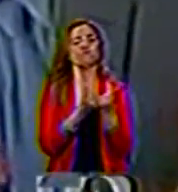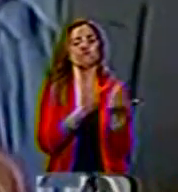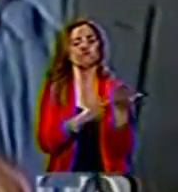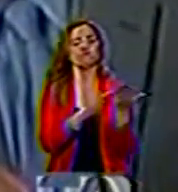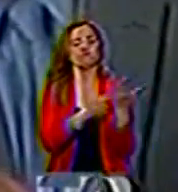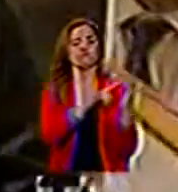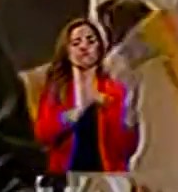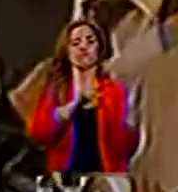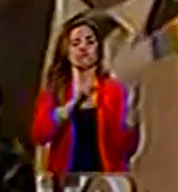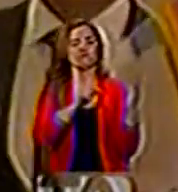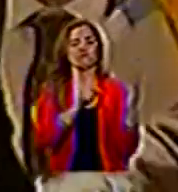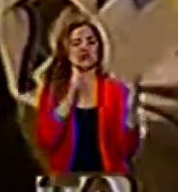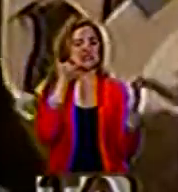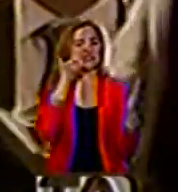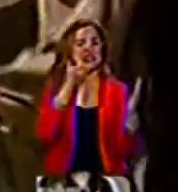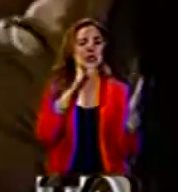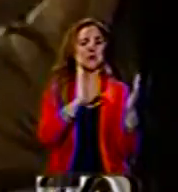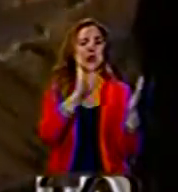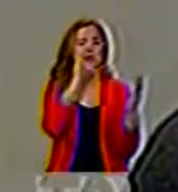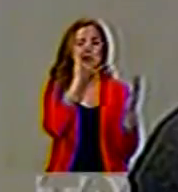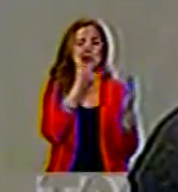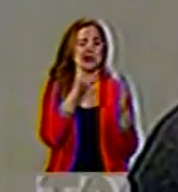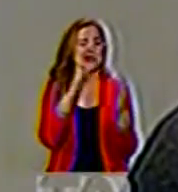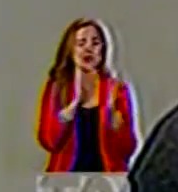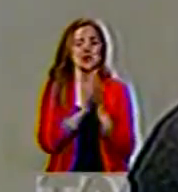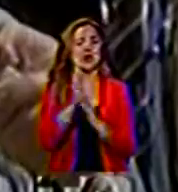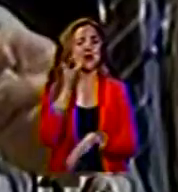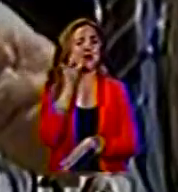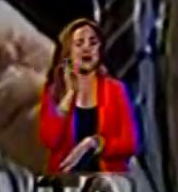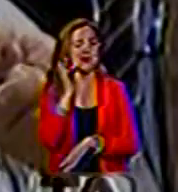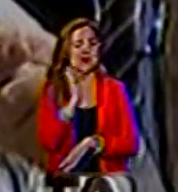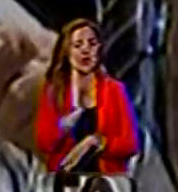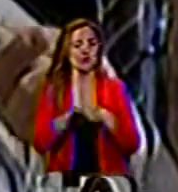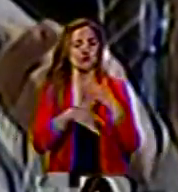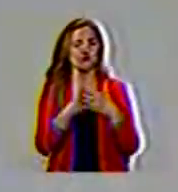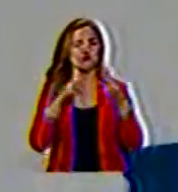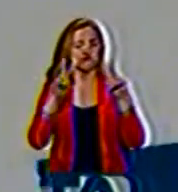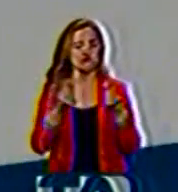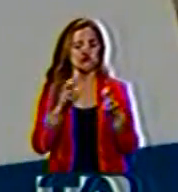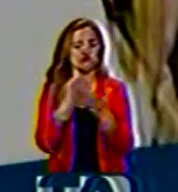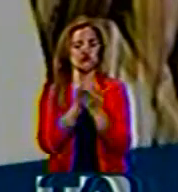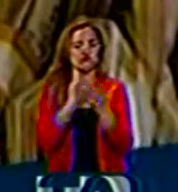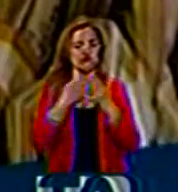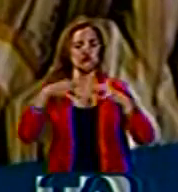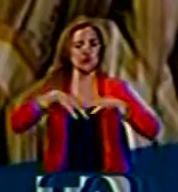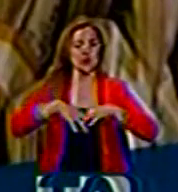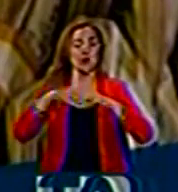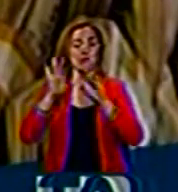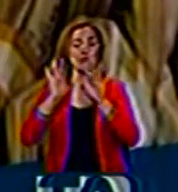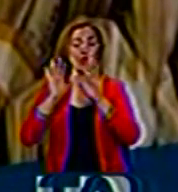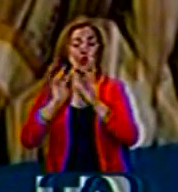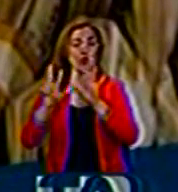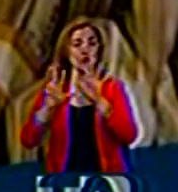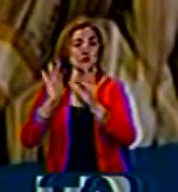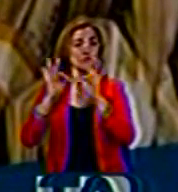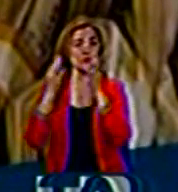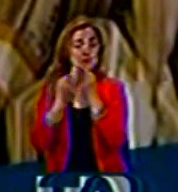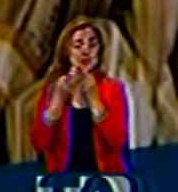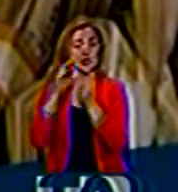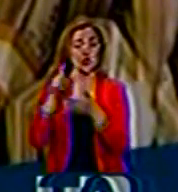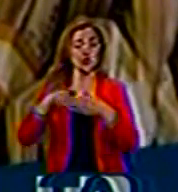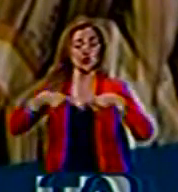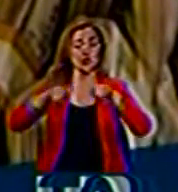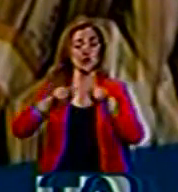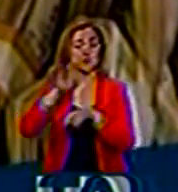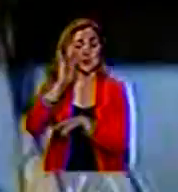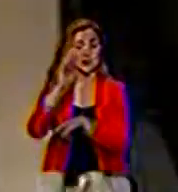financieros irregulares. 8 compañías presuntamente ligadas a la familia de los hermanos tuvieron contratos con empresas estatales por más de 7